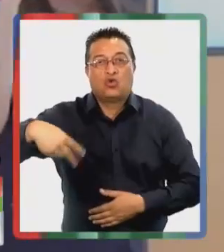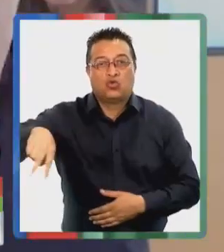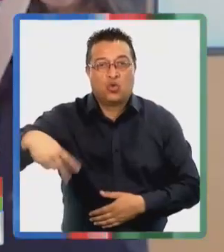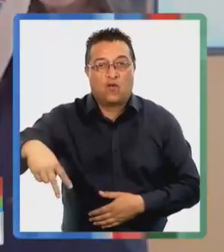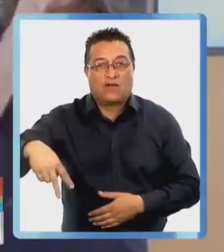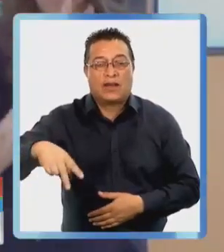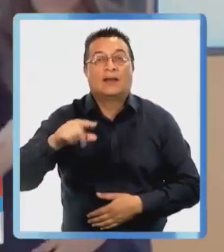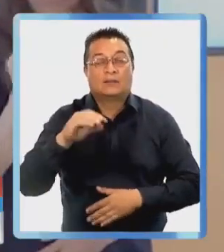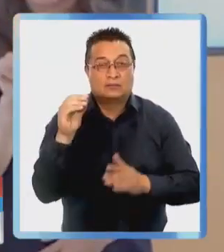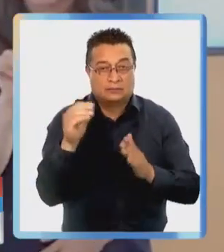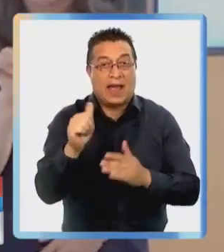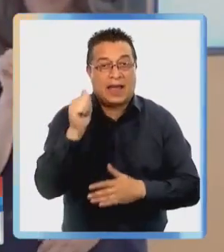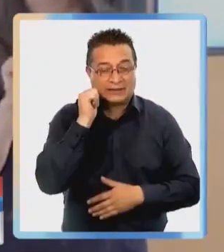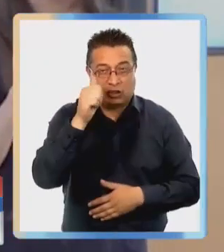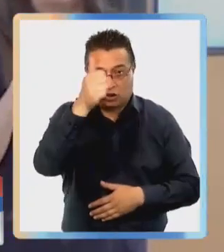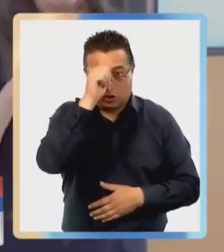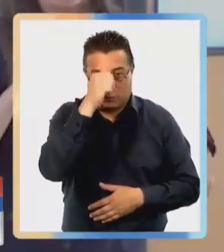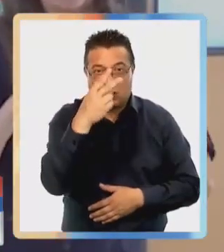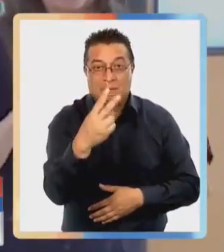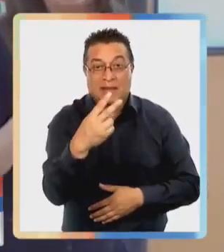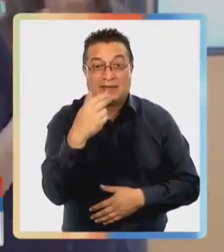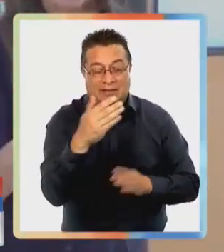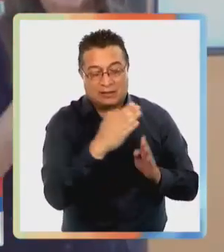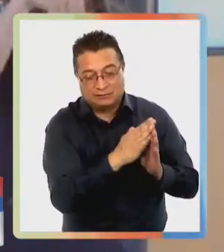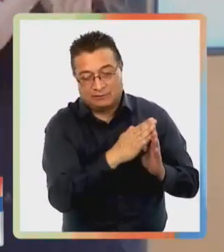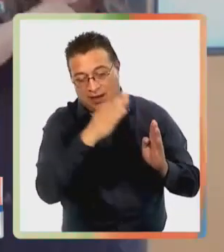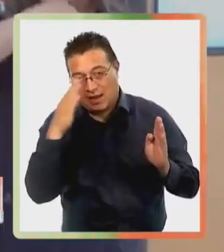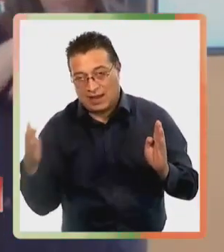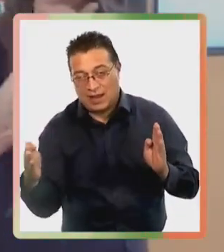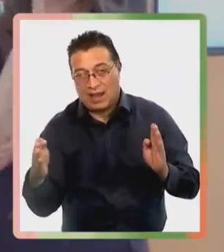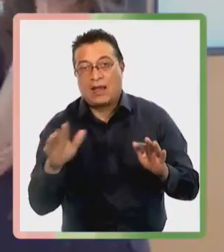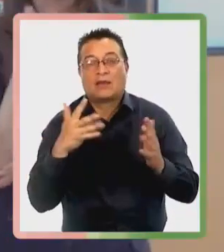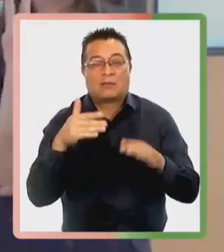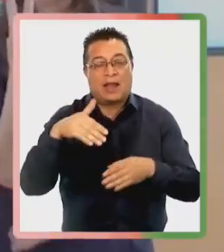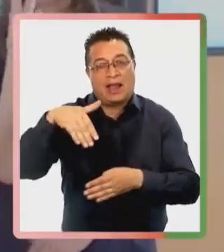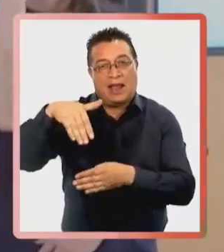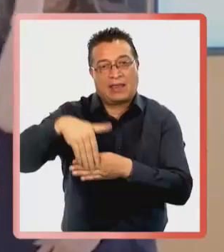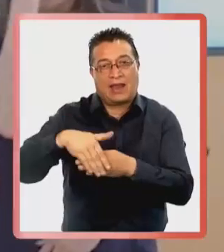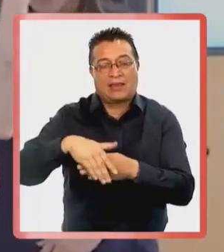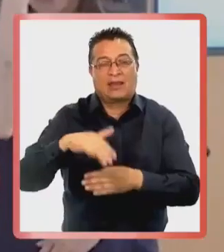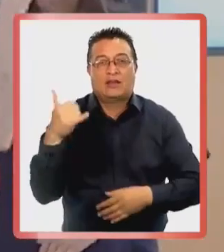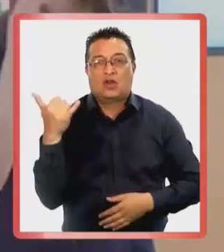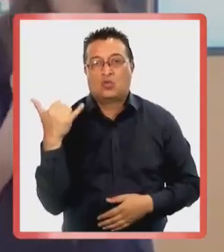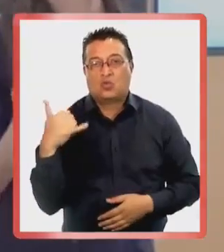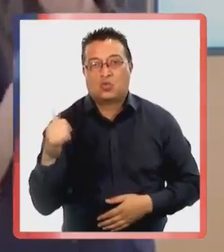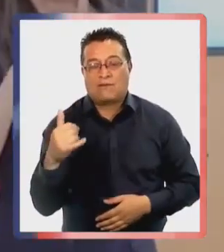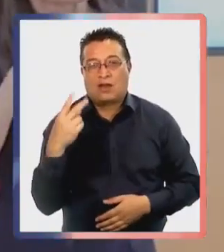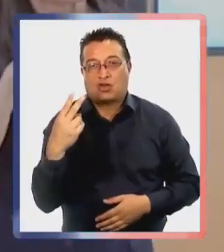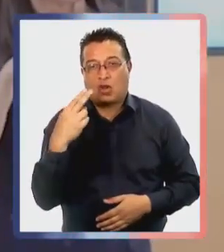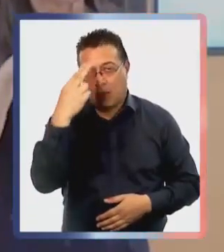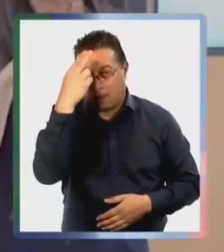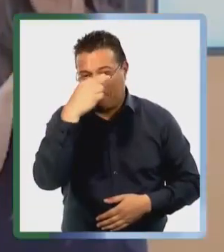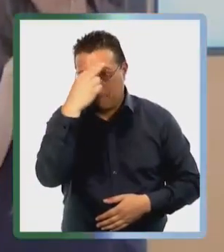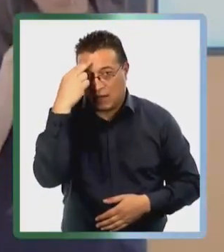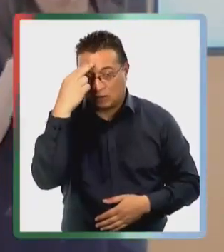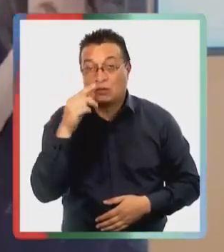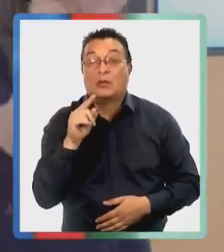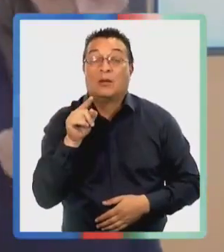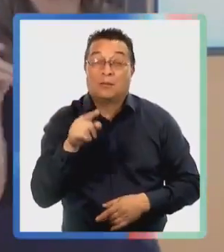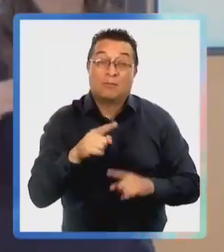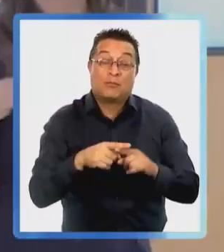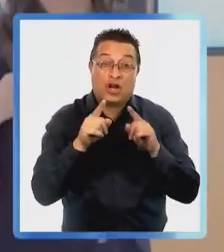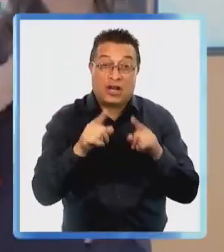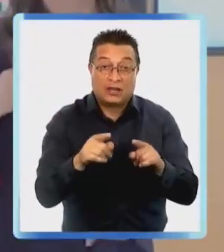domingo 26 y van a estar presentes hasta la tarde del jueves 2 de marzo. Por lo mismo es que seguimos con las indicaciones a la